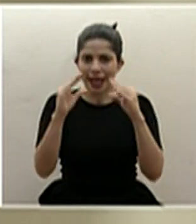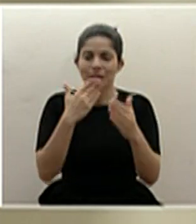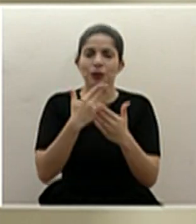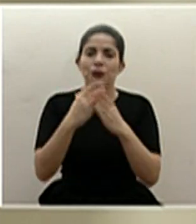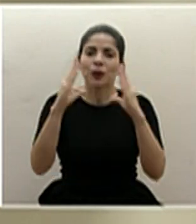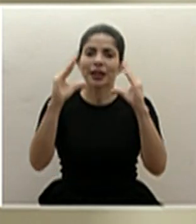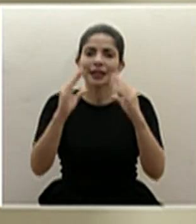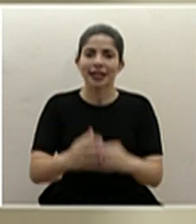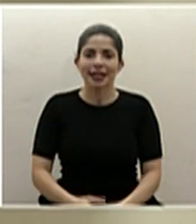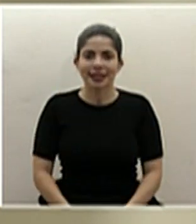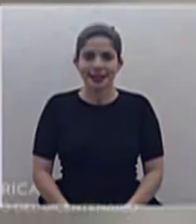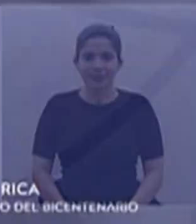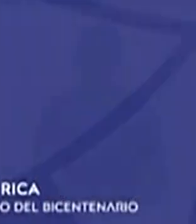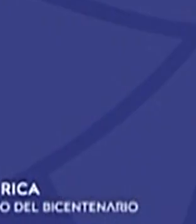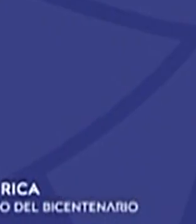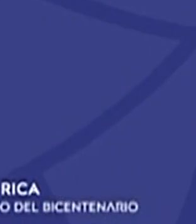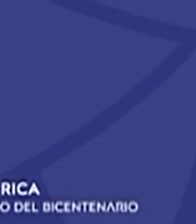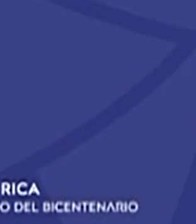Muy buenas tardes.